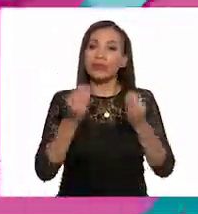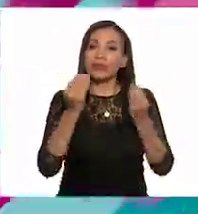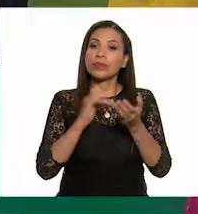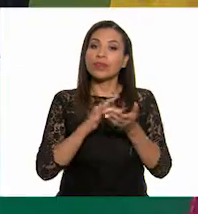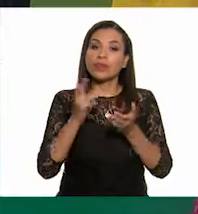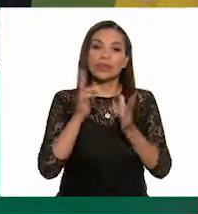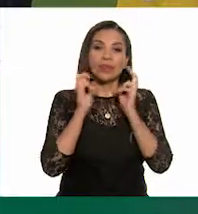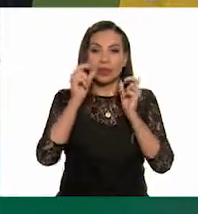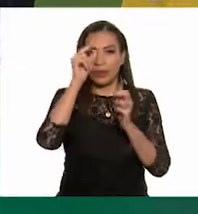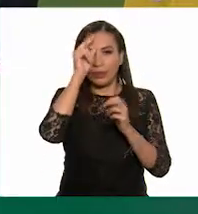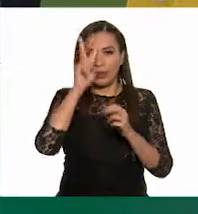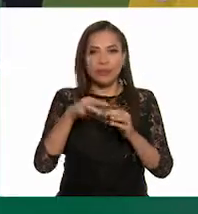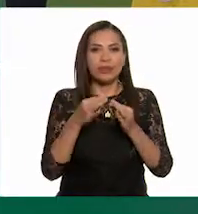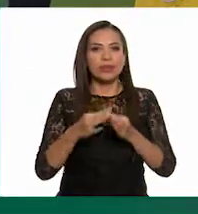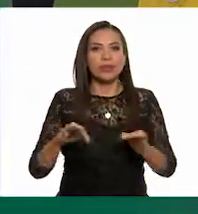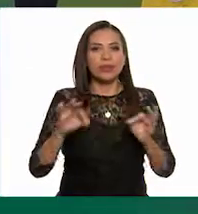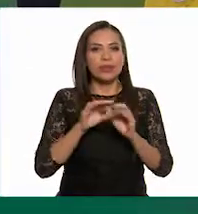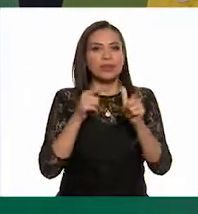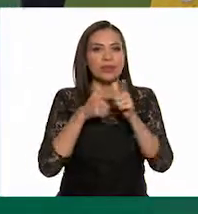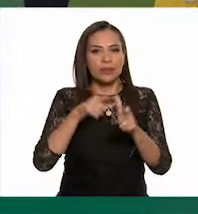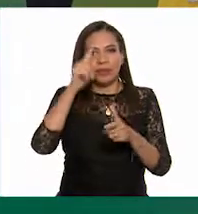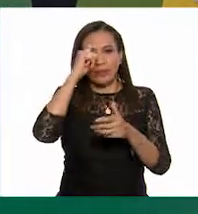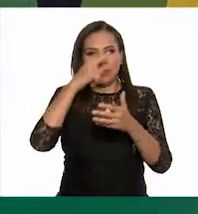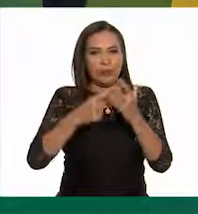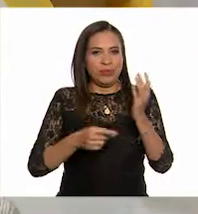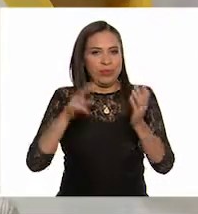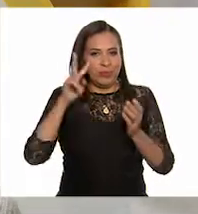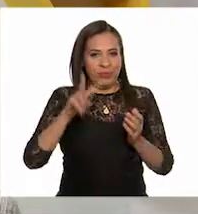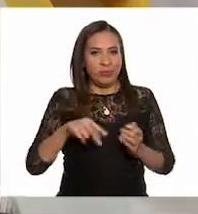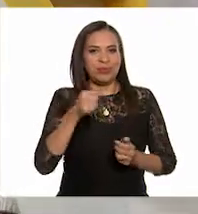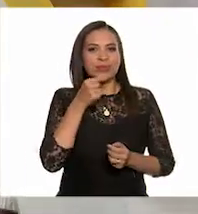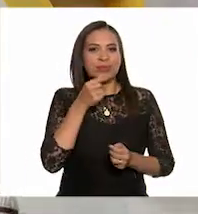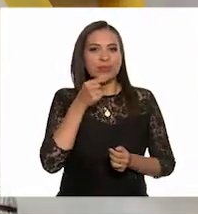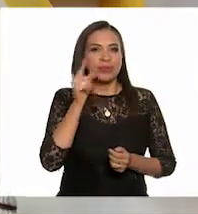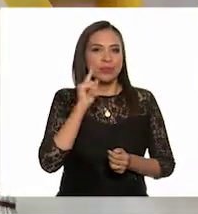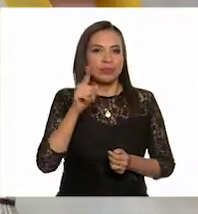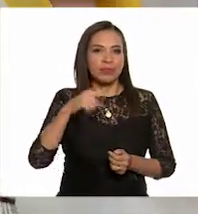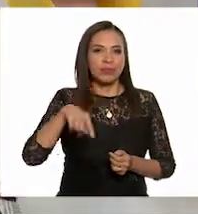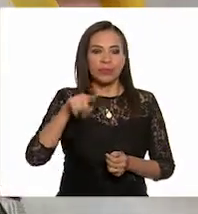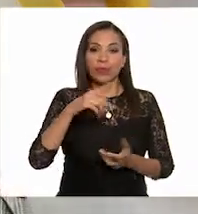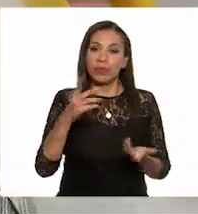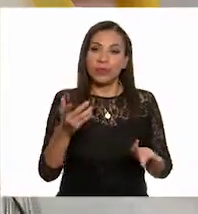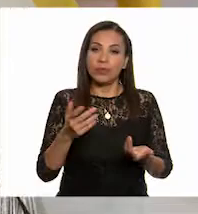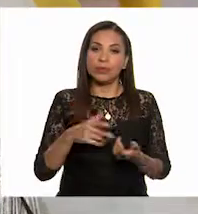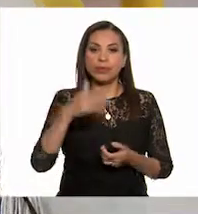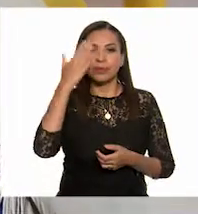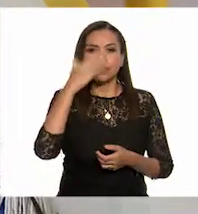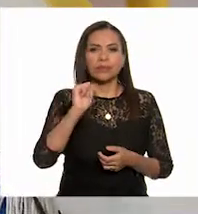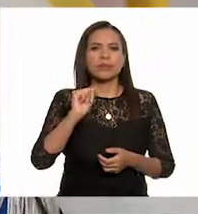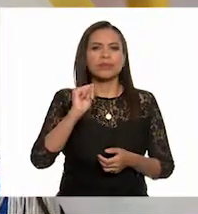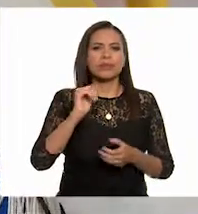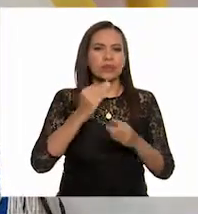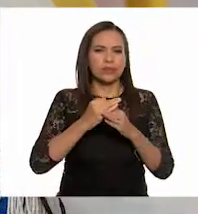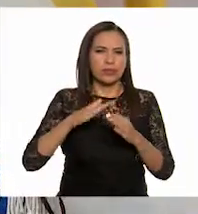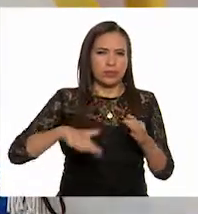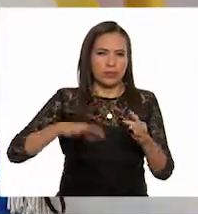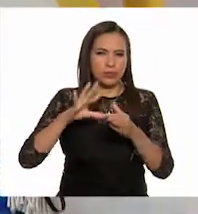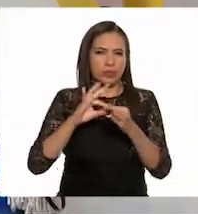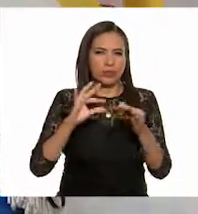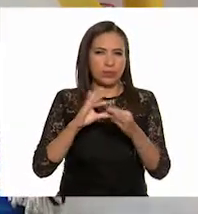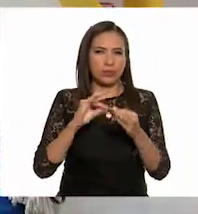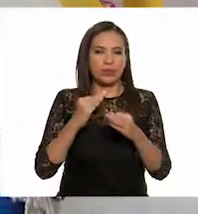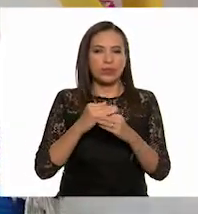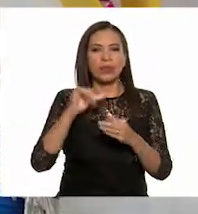Muchas gracias, Ajolisto. Qué importante es seguir estas recomendaciones, ¿verdad, niñas y niños? Oigan, Isabel, nos comentabas un poquito acerca